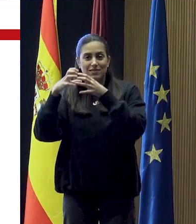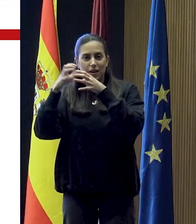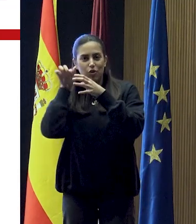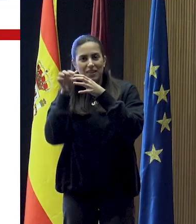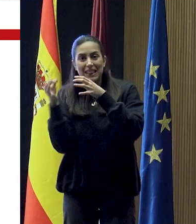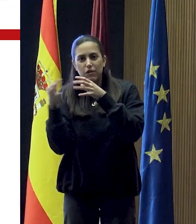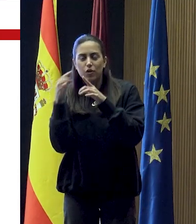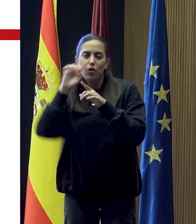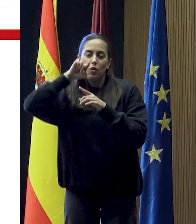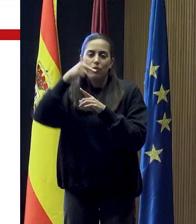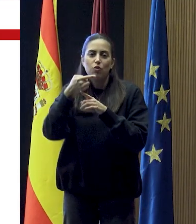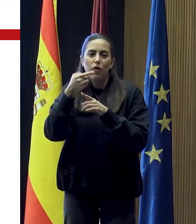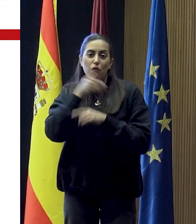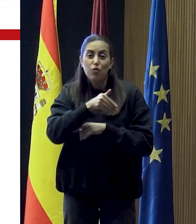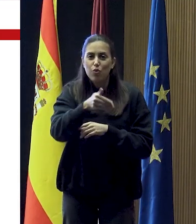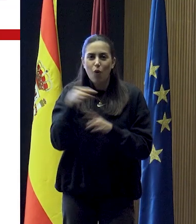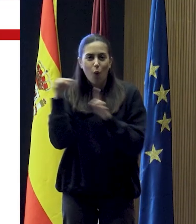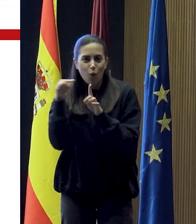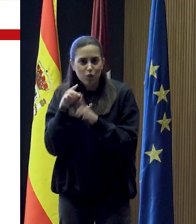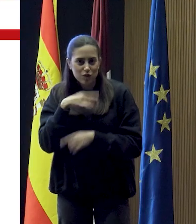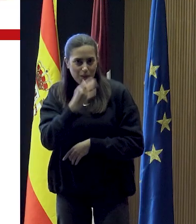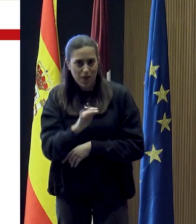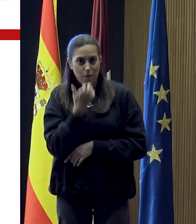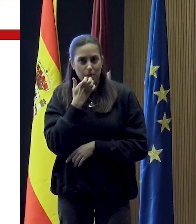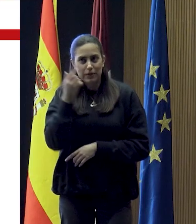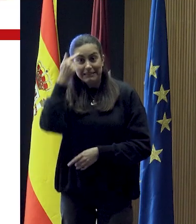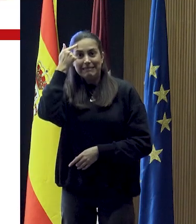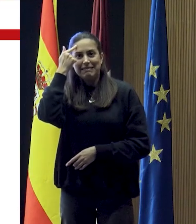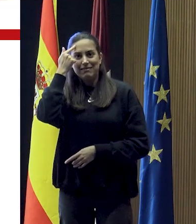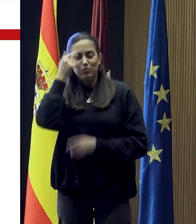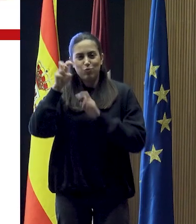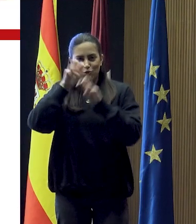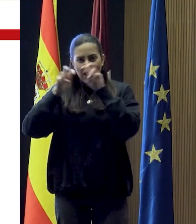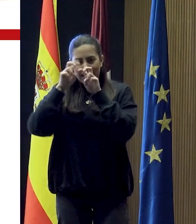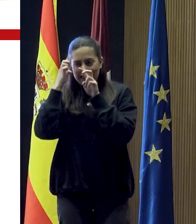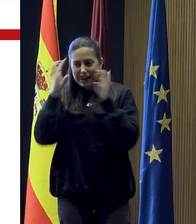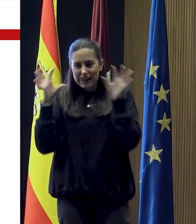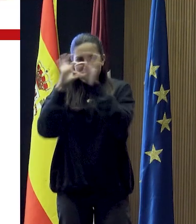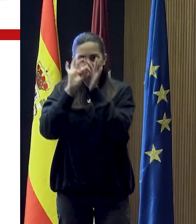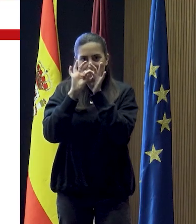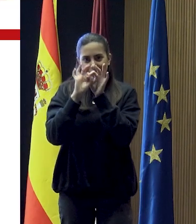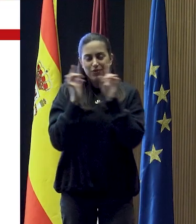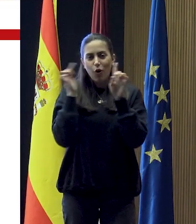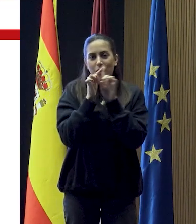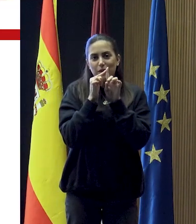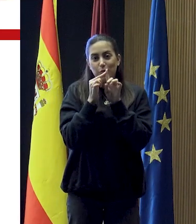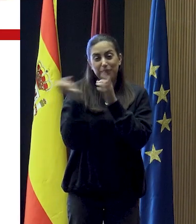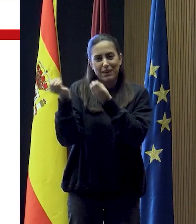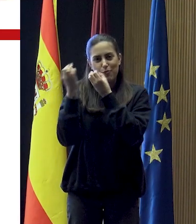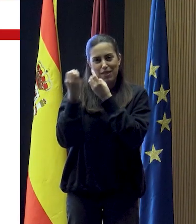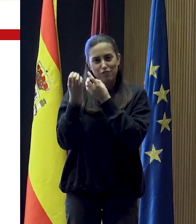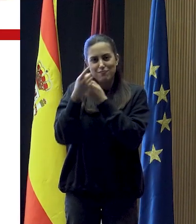luego sea útil y para que en algún momento determinado podamos tirar de eso y volver a obtener esa